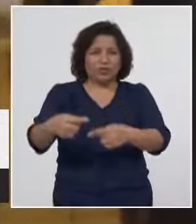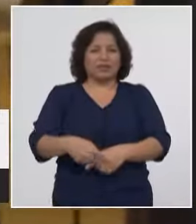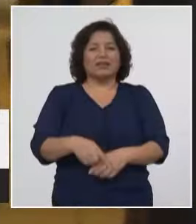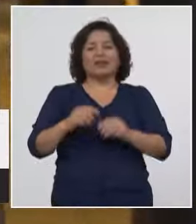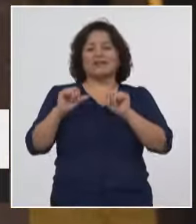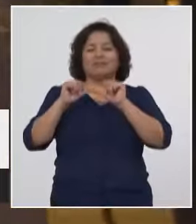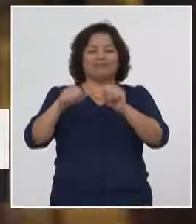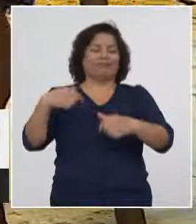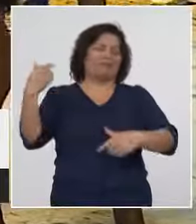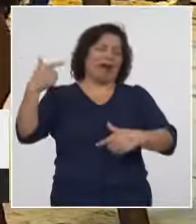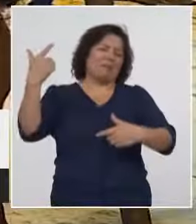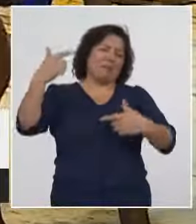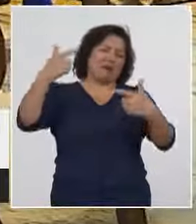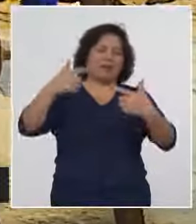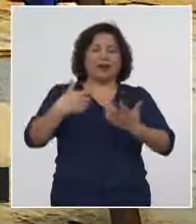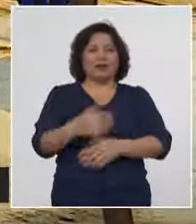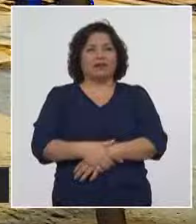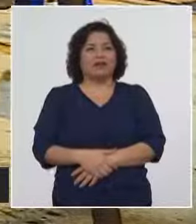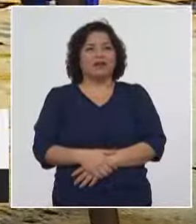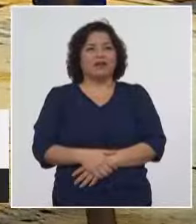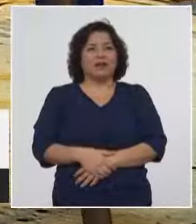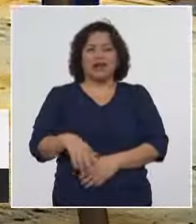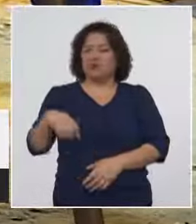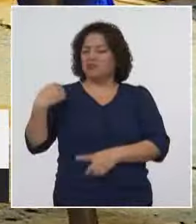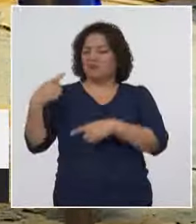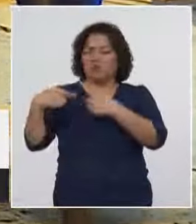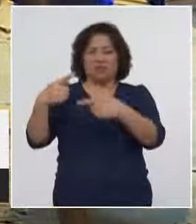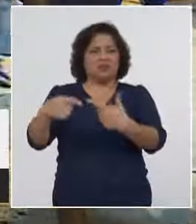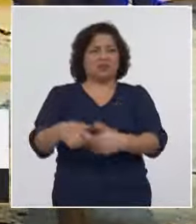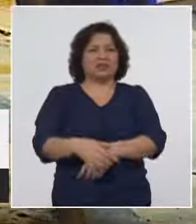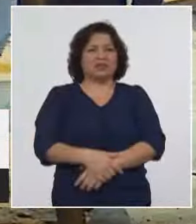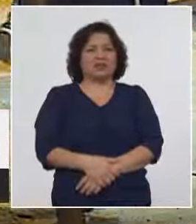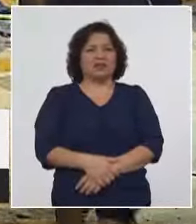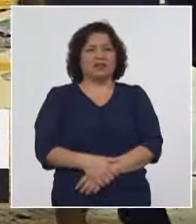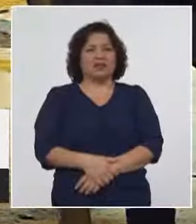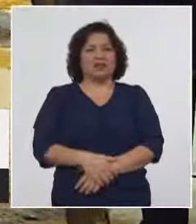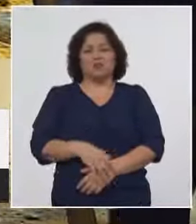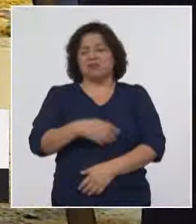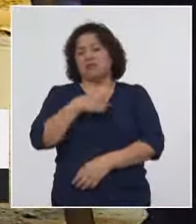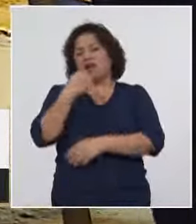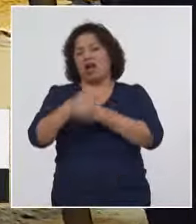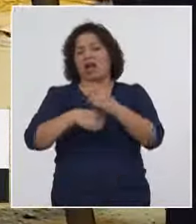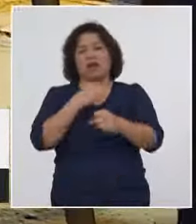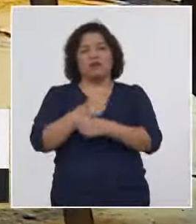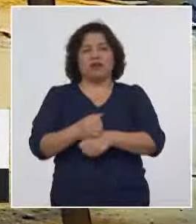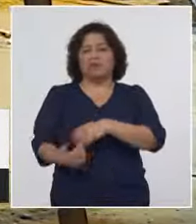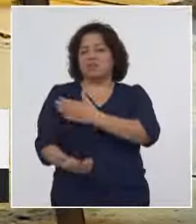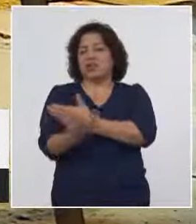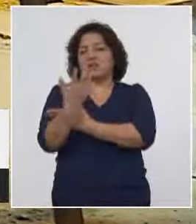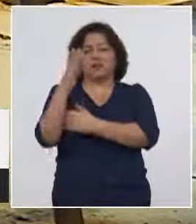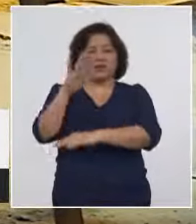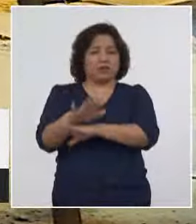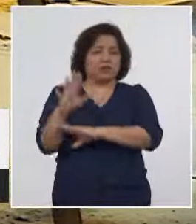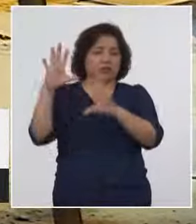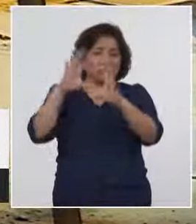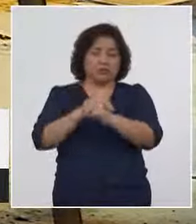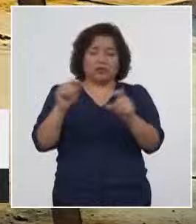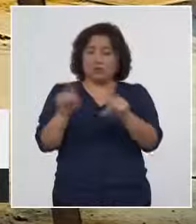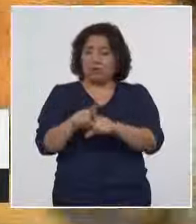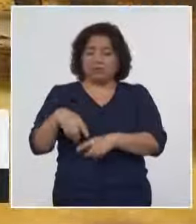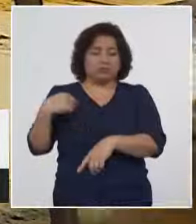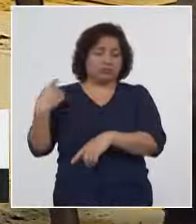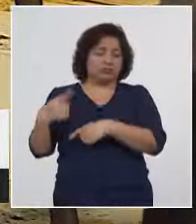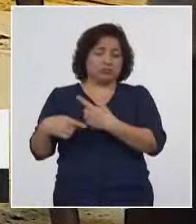las balaceras. ¿Siempre ocurre? Todos los días. Todo el año. La mañana, tarde y noche. Siempre ocurre.